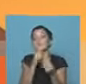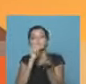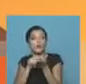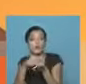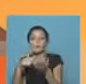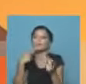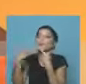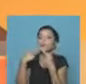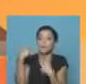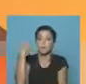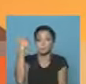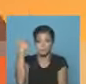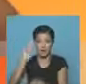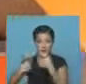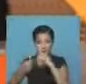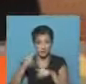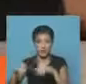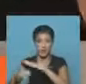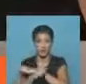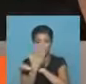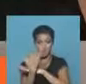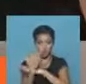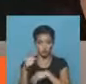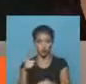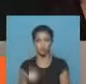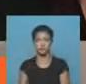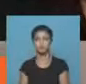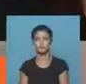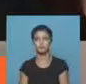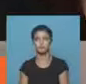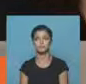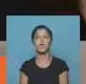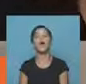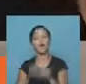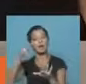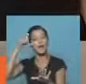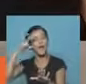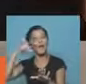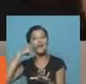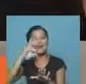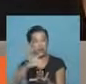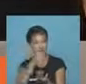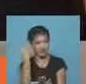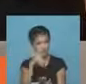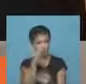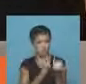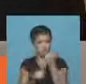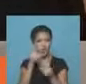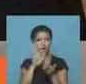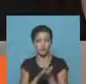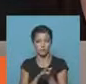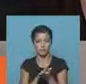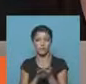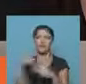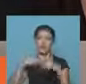en la conferencia de los cancilleres del Mercosur en el Palacio San Martín, y Evo Morales, que conversábamos, vos comentabas hace un rato que había salido